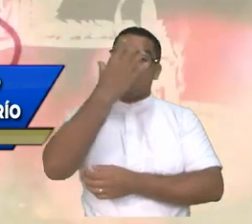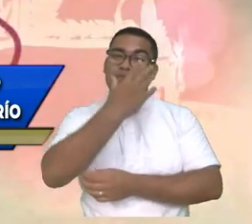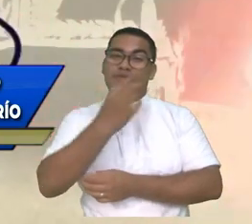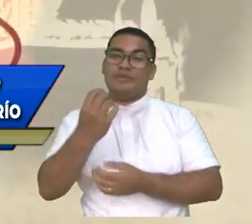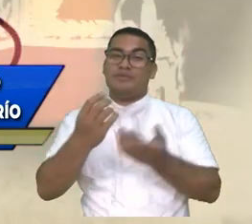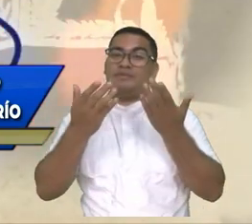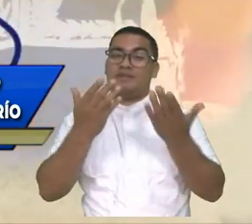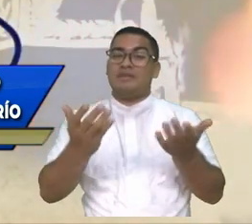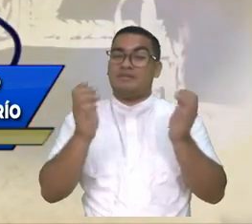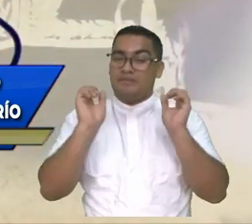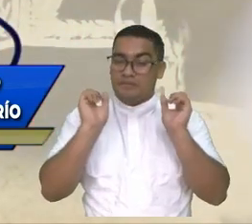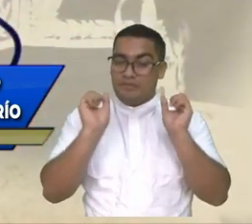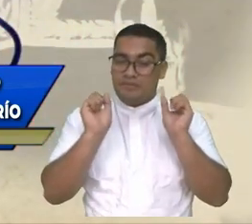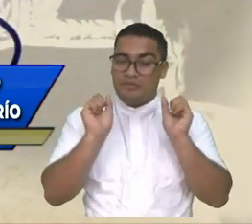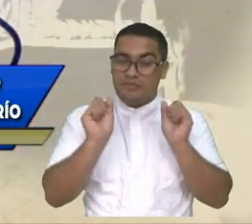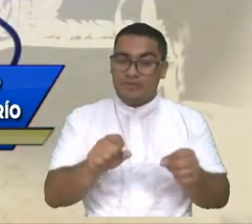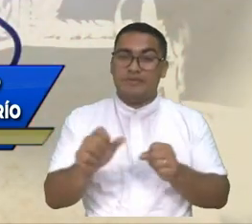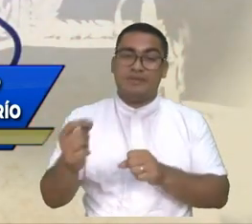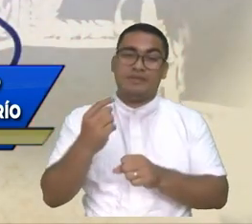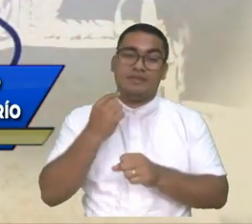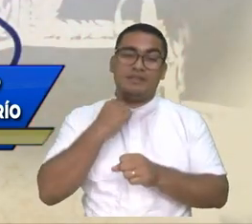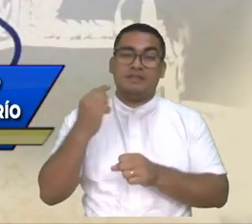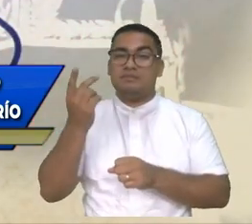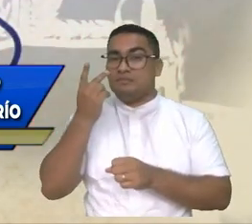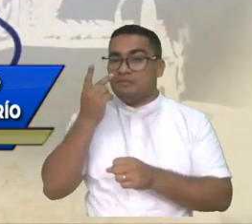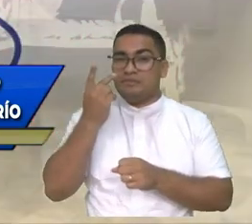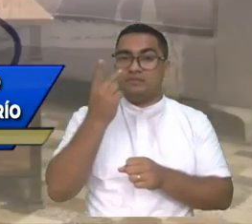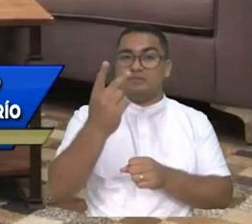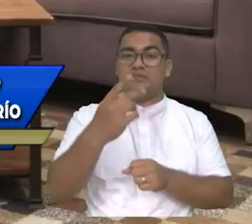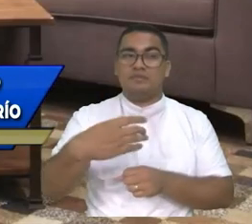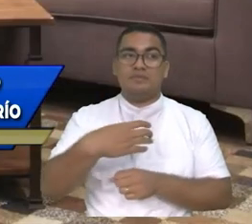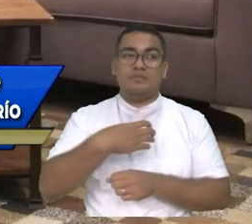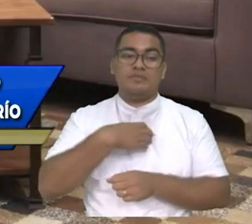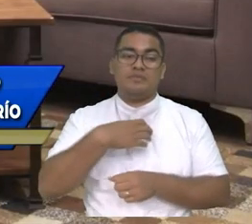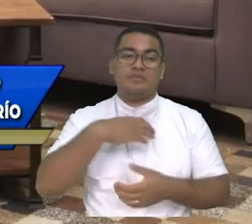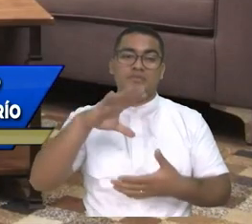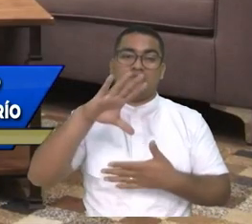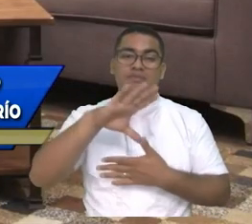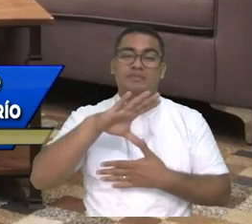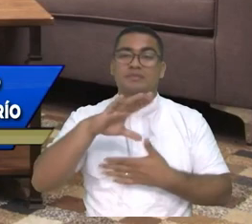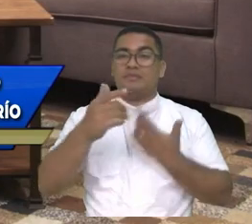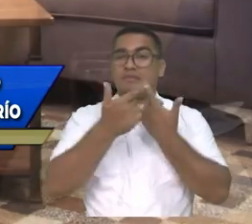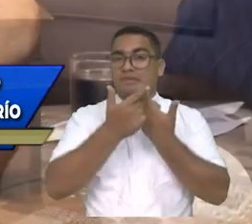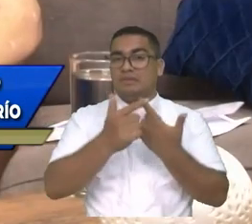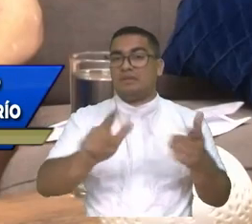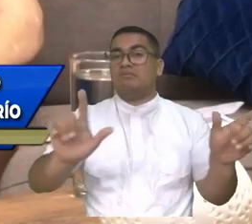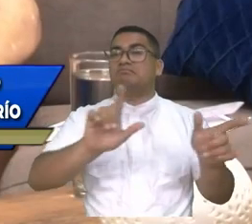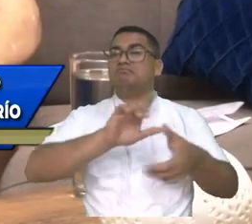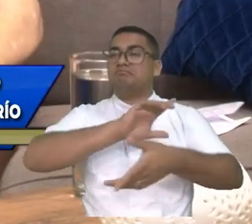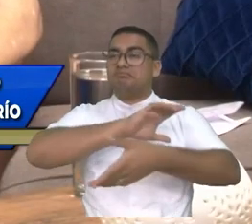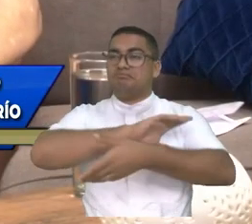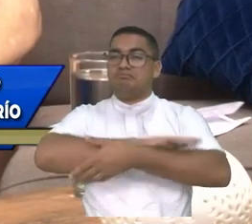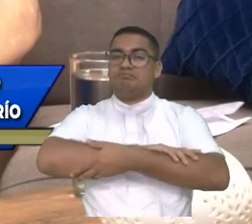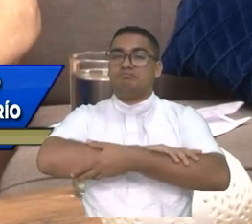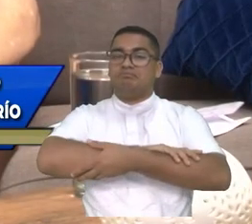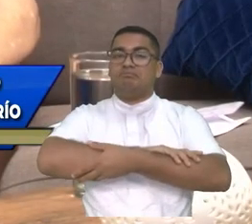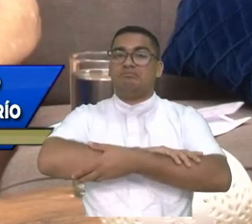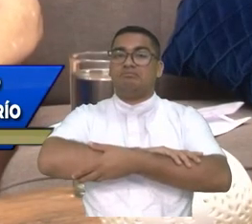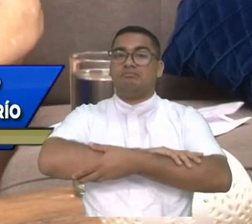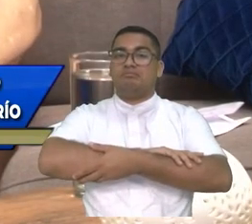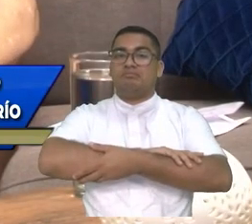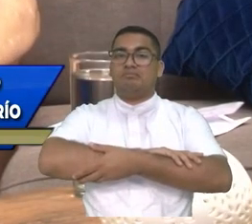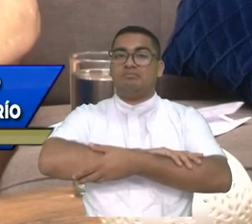para poder siempre visualizar nuestra América en libertad, en fraternidad,